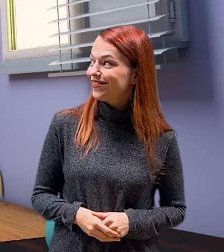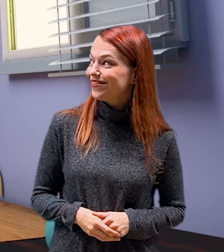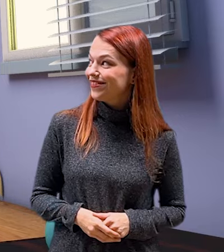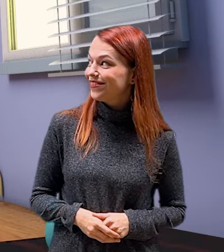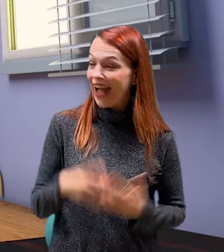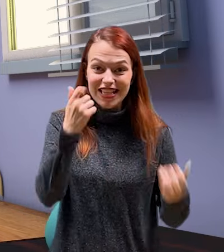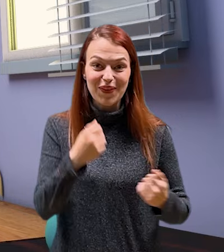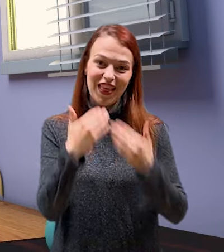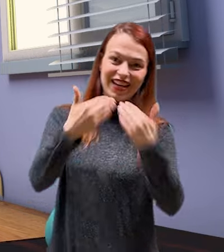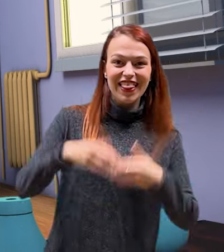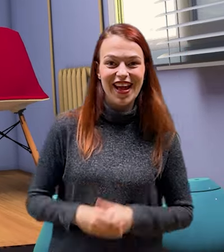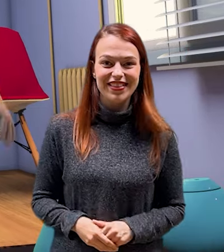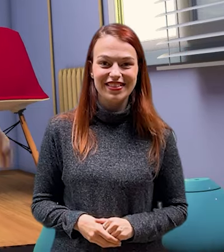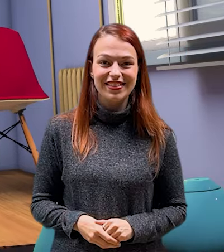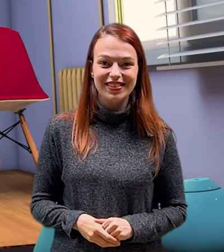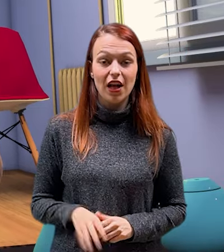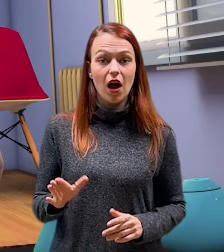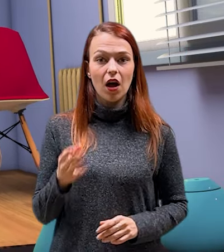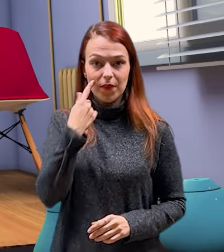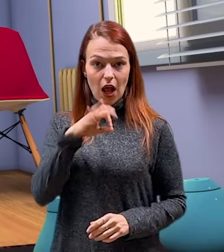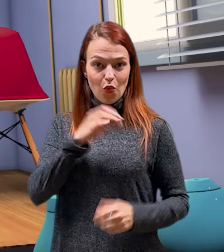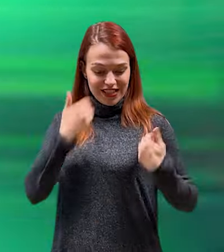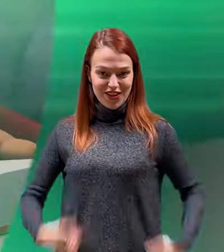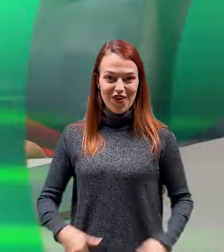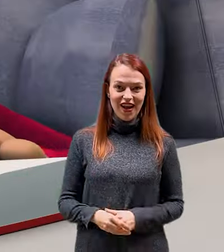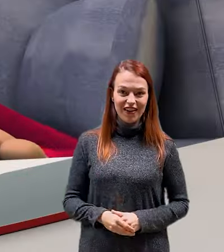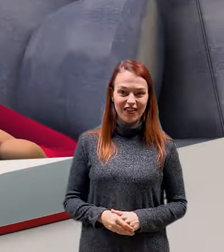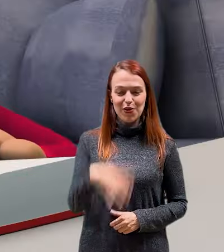¡Salud! ¡Gracias! ¡Ah, una señora!